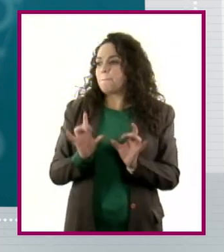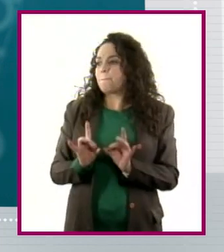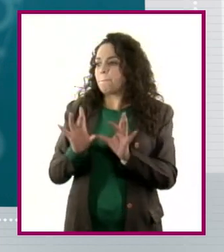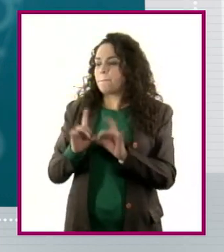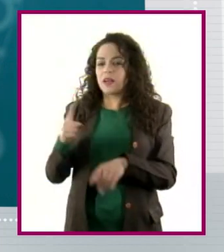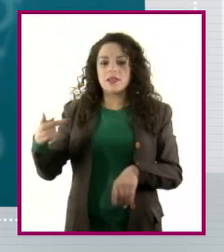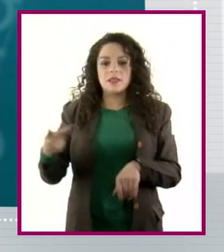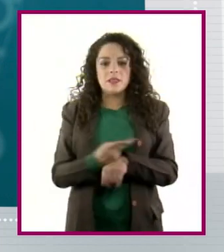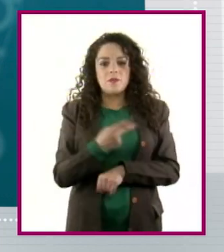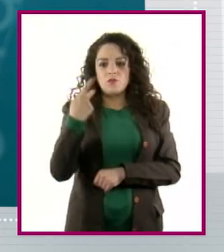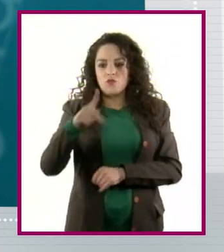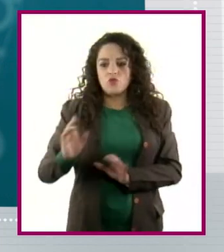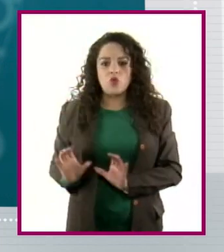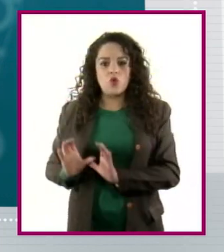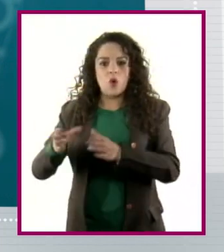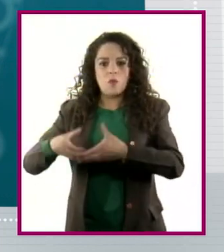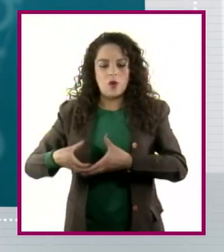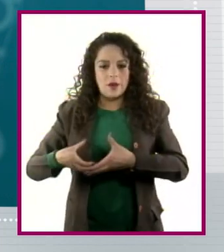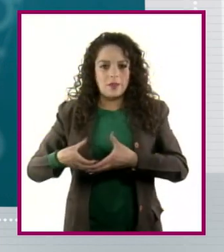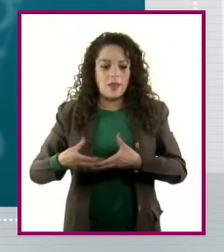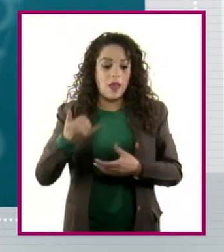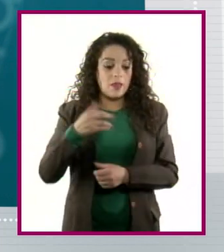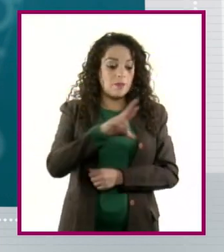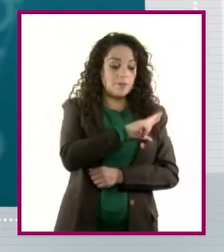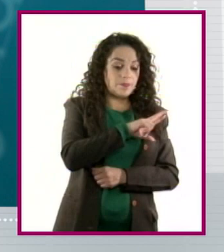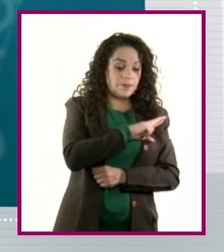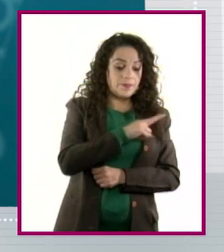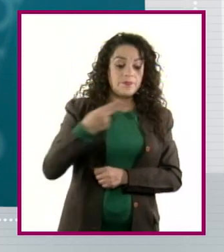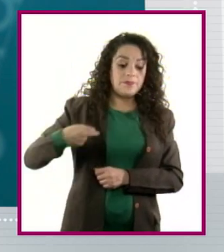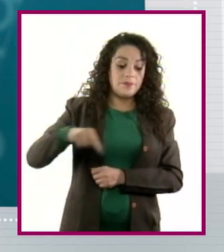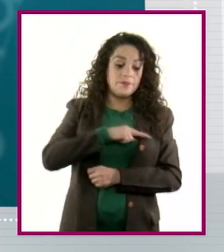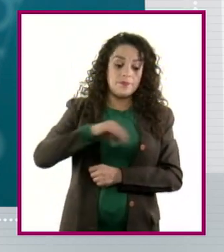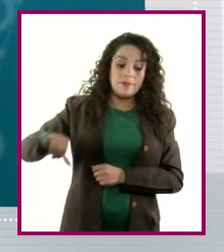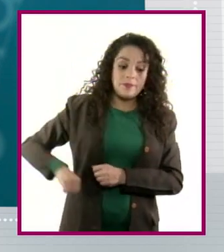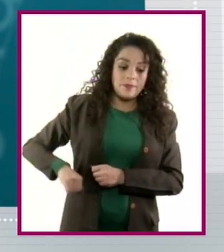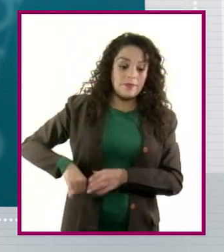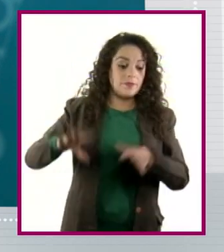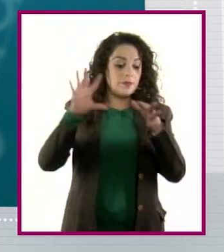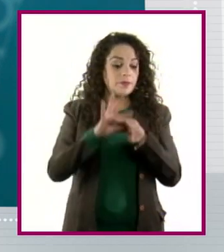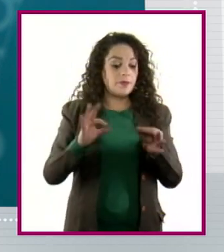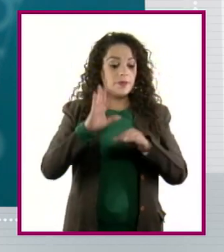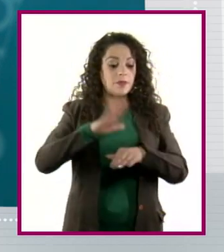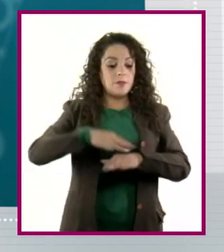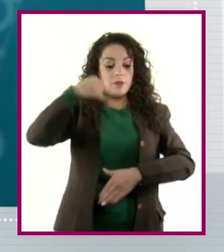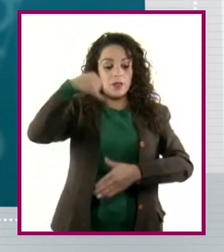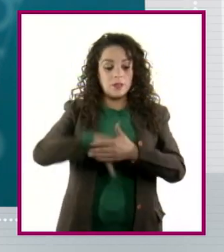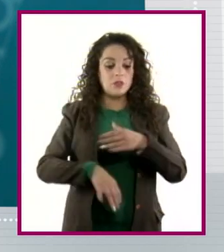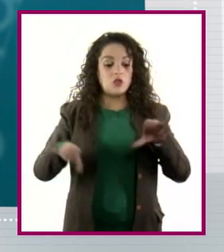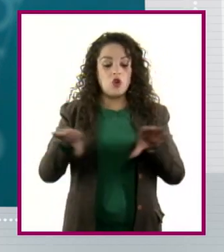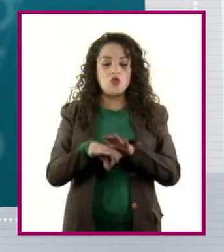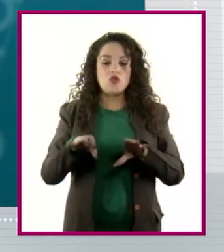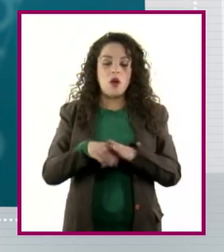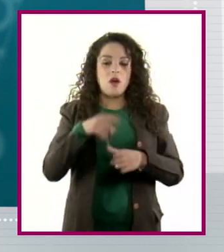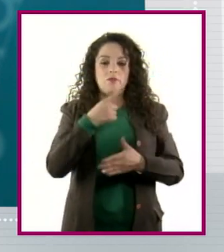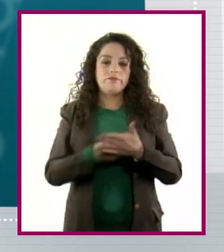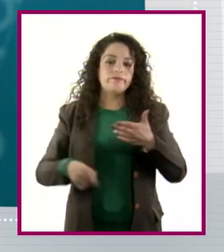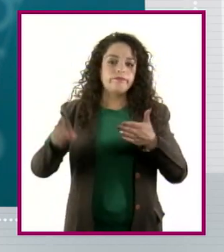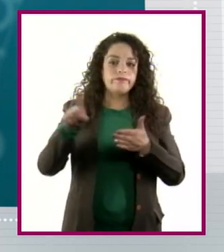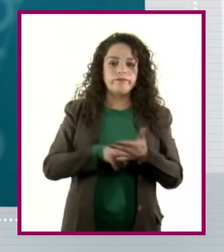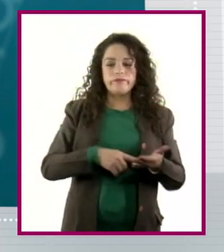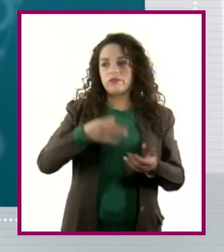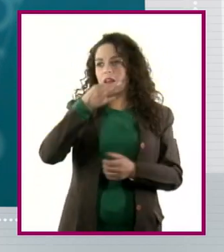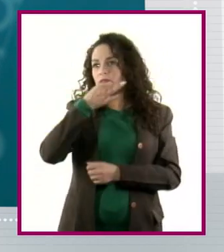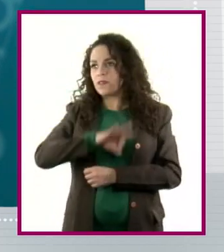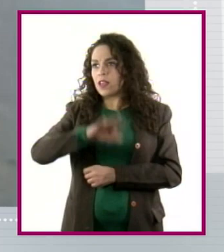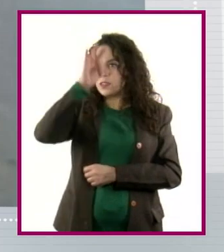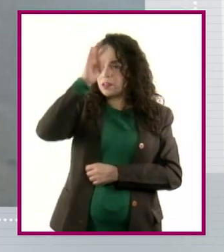vida comunitaria? De manera particular, nos interesa que ahondes en los efectos de la cancelación de ceremonias, rituales, reuniones